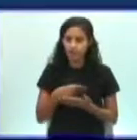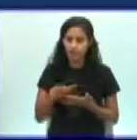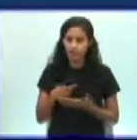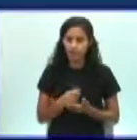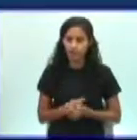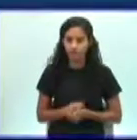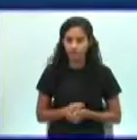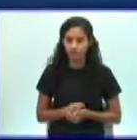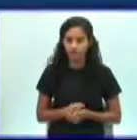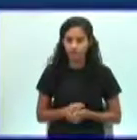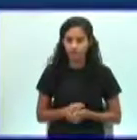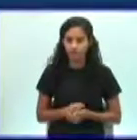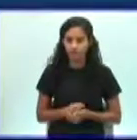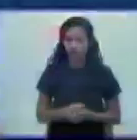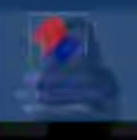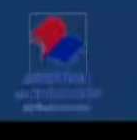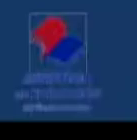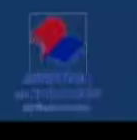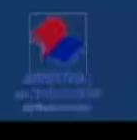los ejemplos.